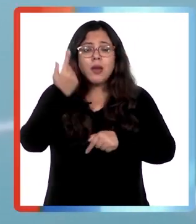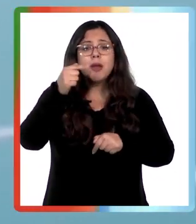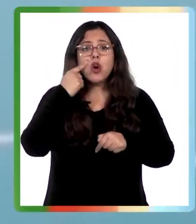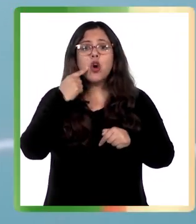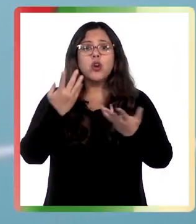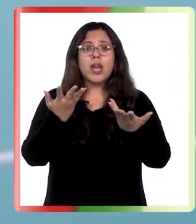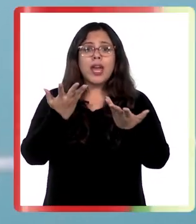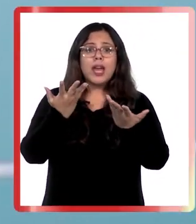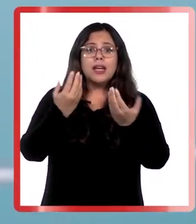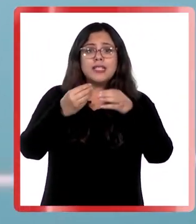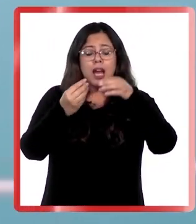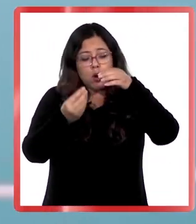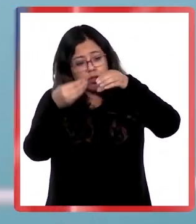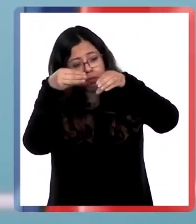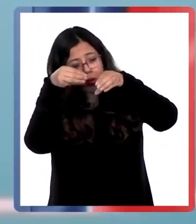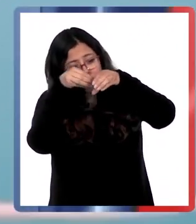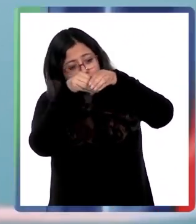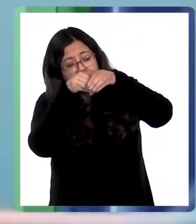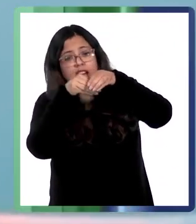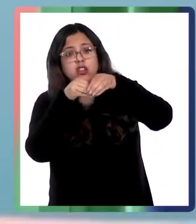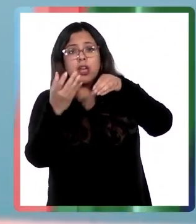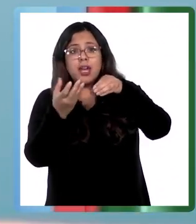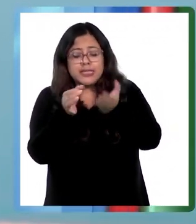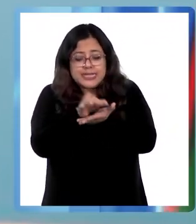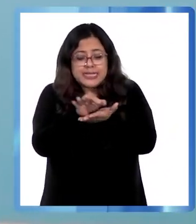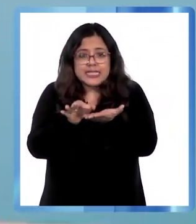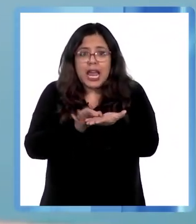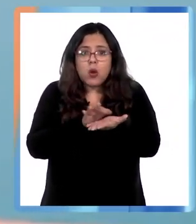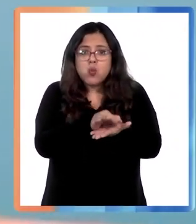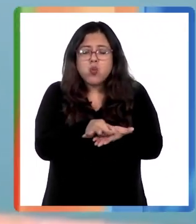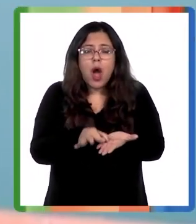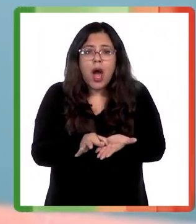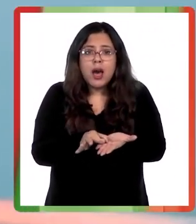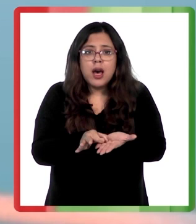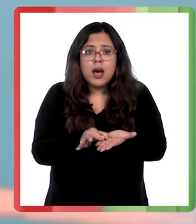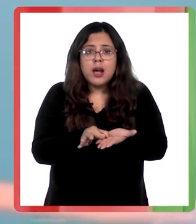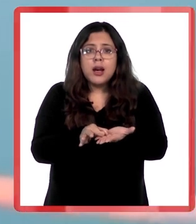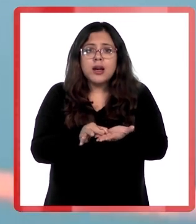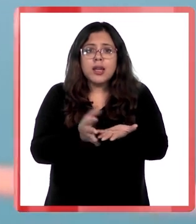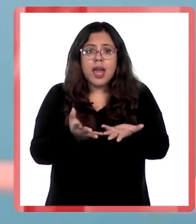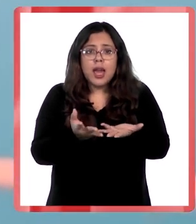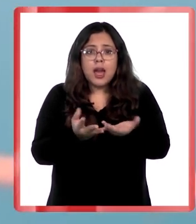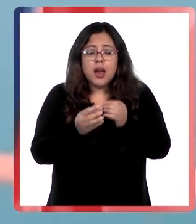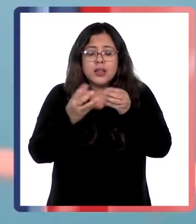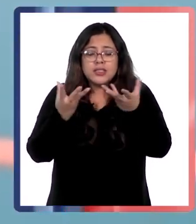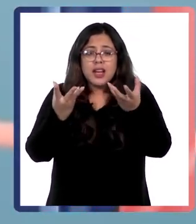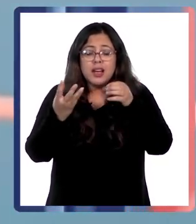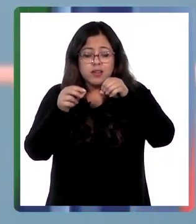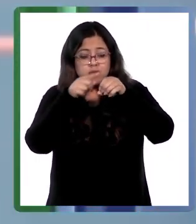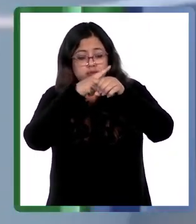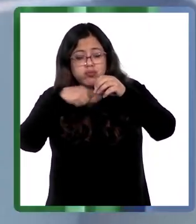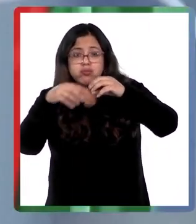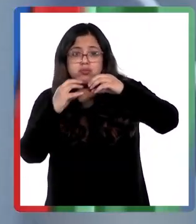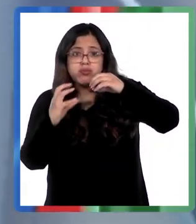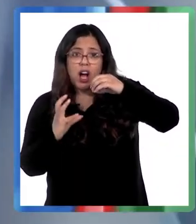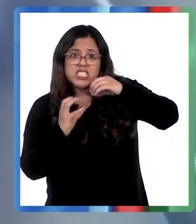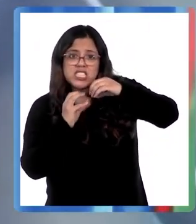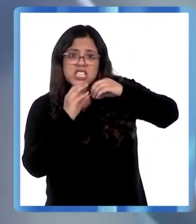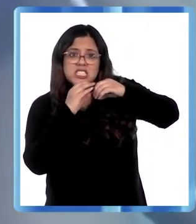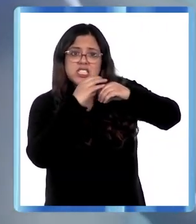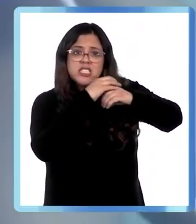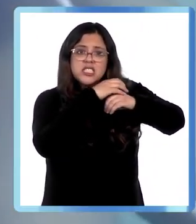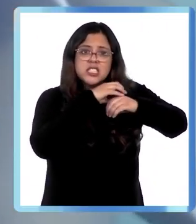cuando dentro de la próstata crecen células que tienen, digamos, la capacidad de invadir y